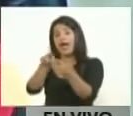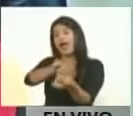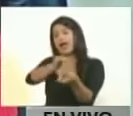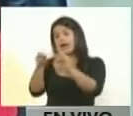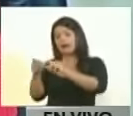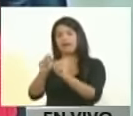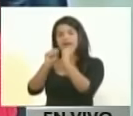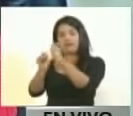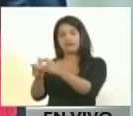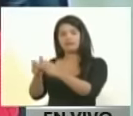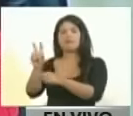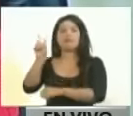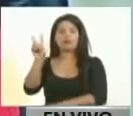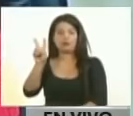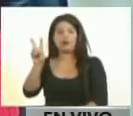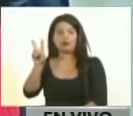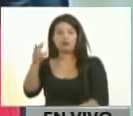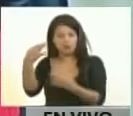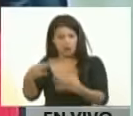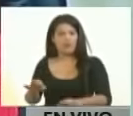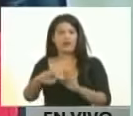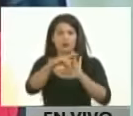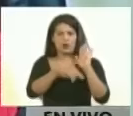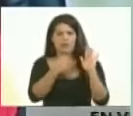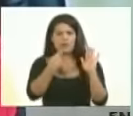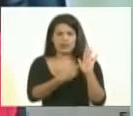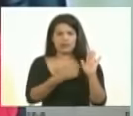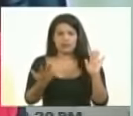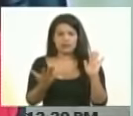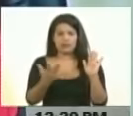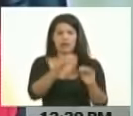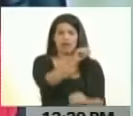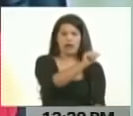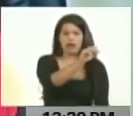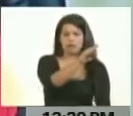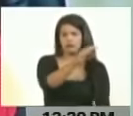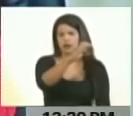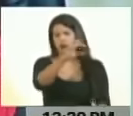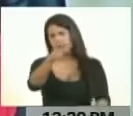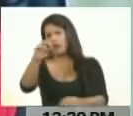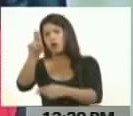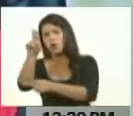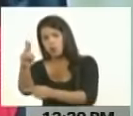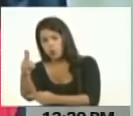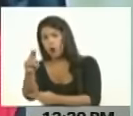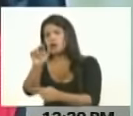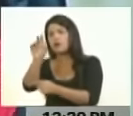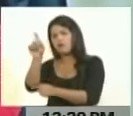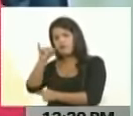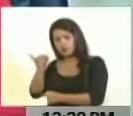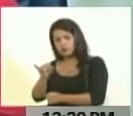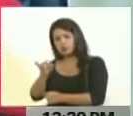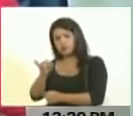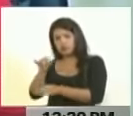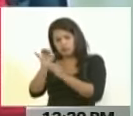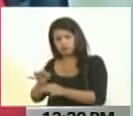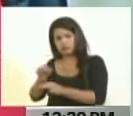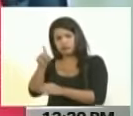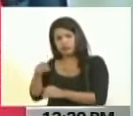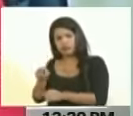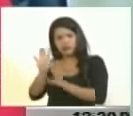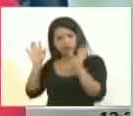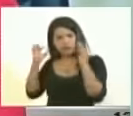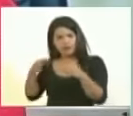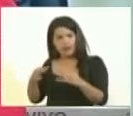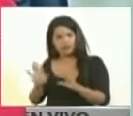a Uruguay entregar la presidencia pro tempore a la República Bolivariana de Venezuela. Y a partir